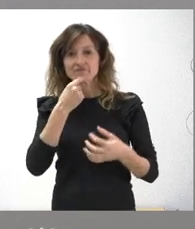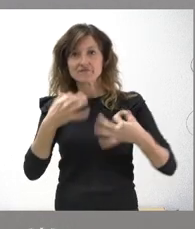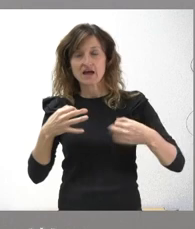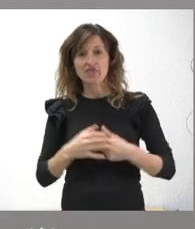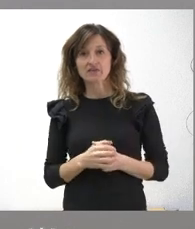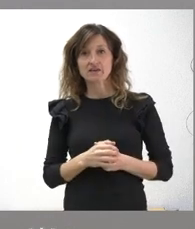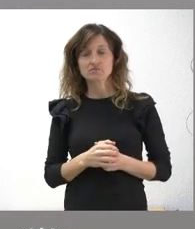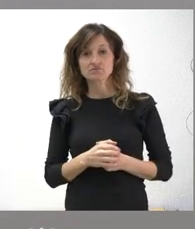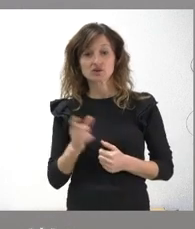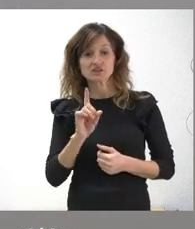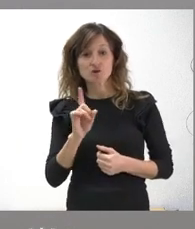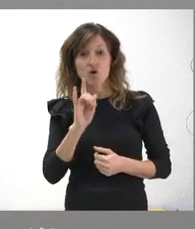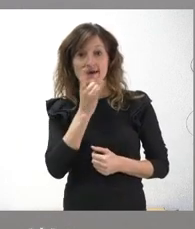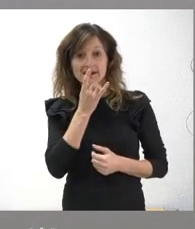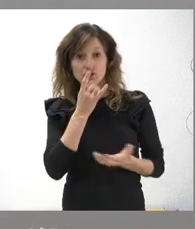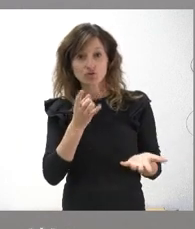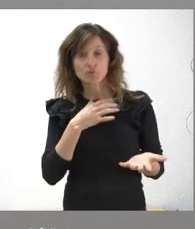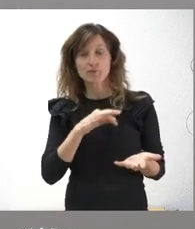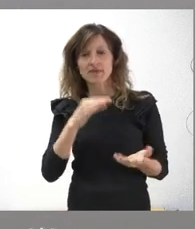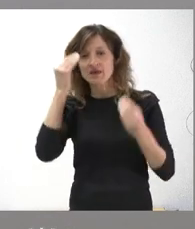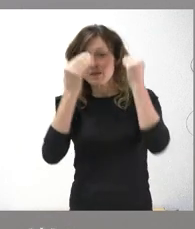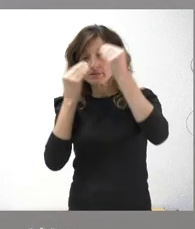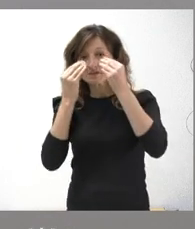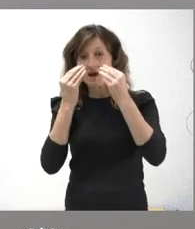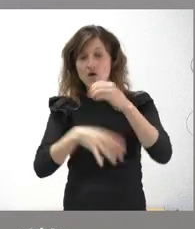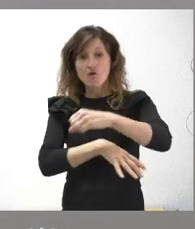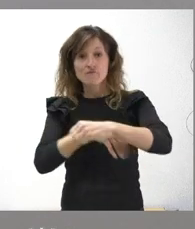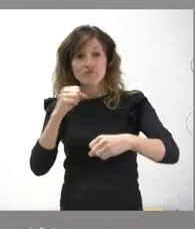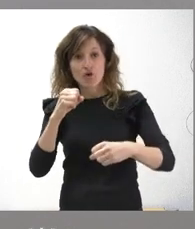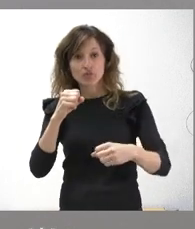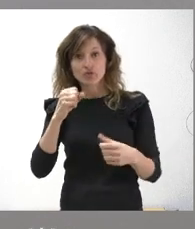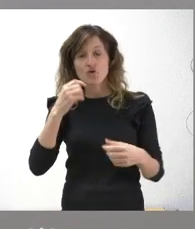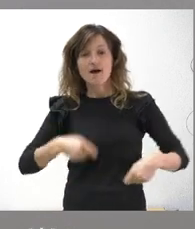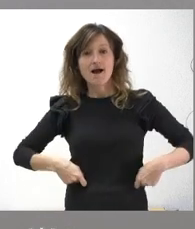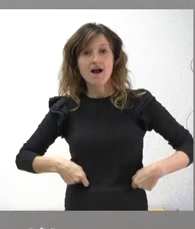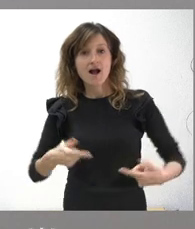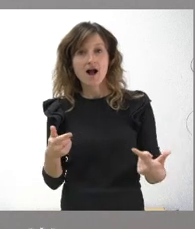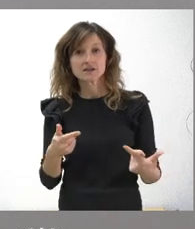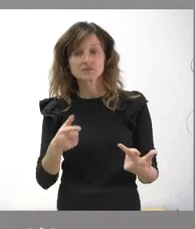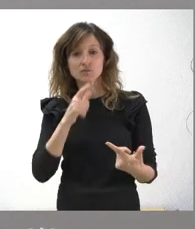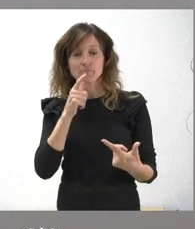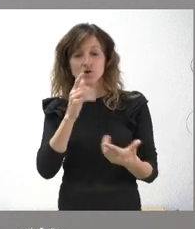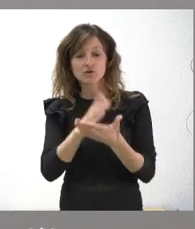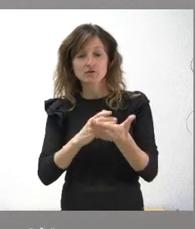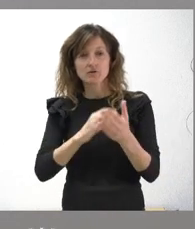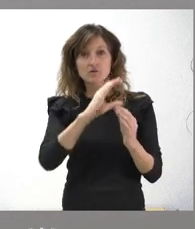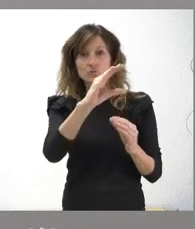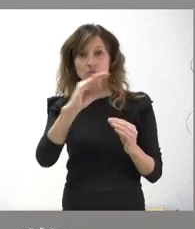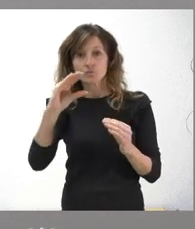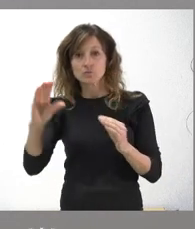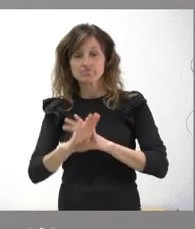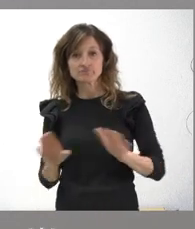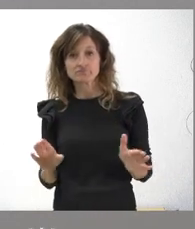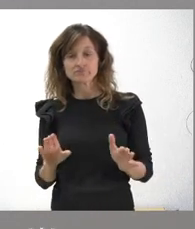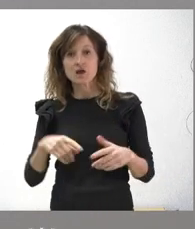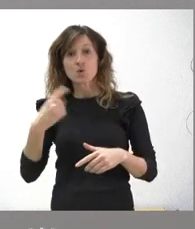si no cometería el error de pensar que unos fondos se han gastado Simplemente porque se han transferido a las comunidades autónomas si luego